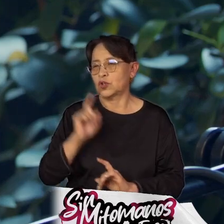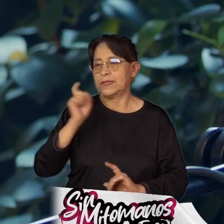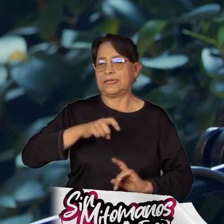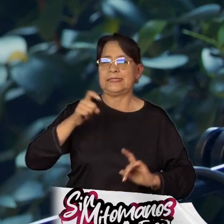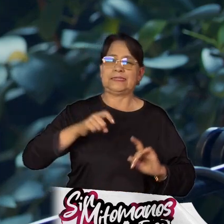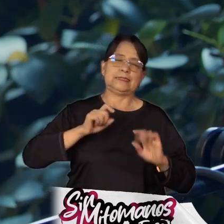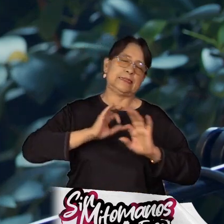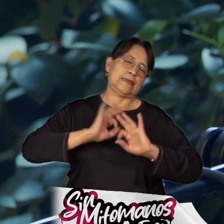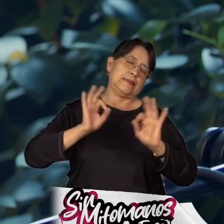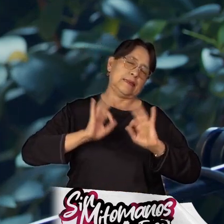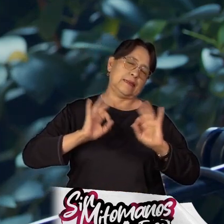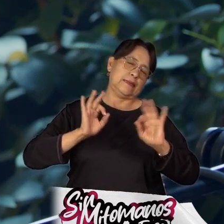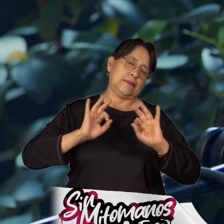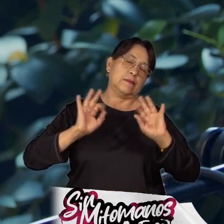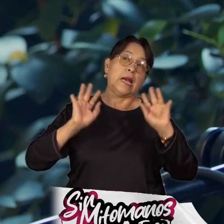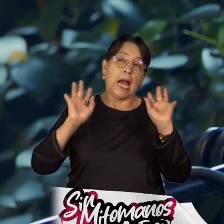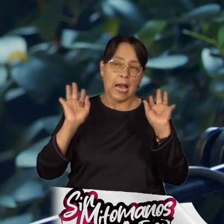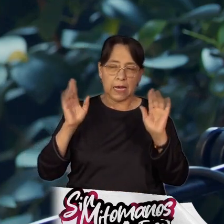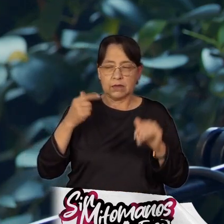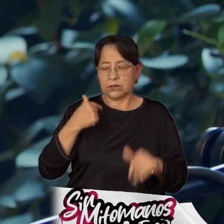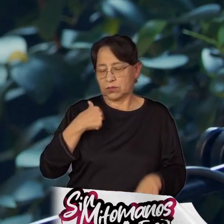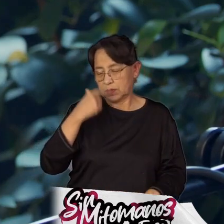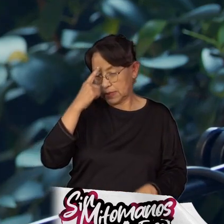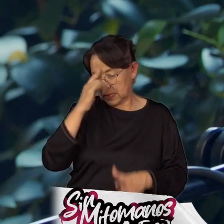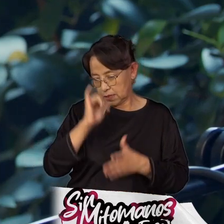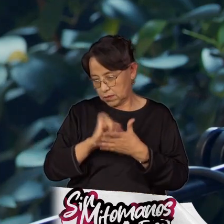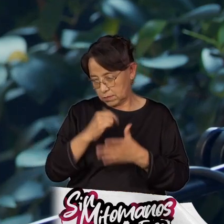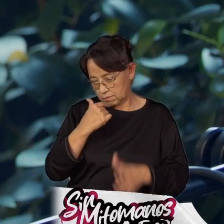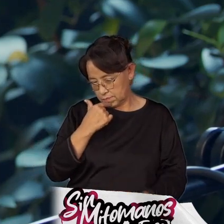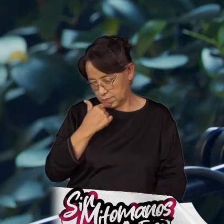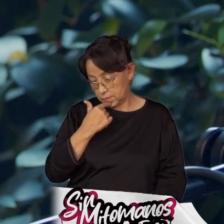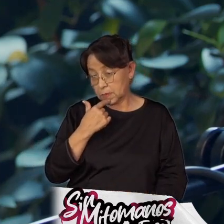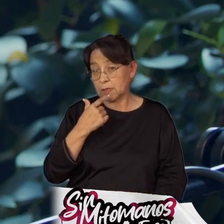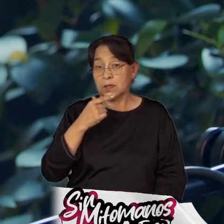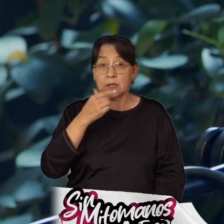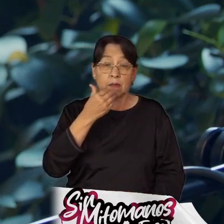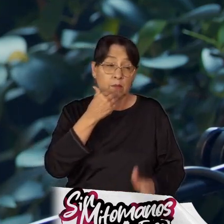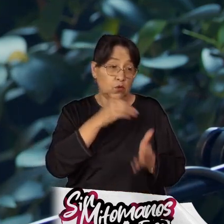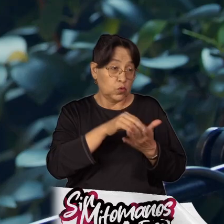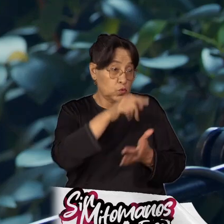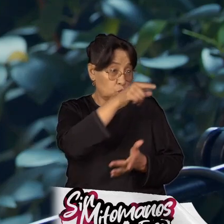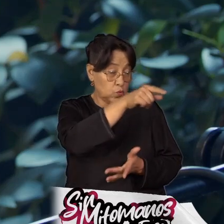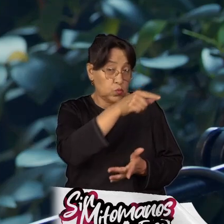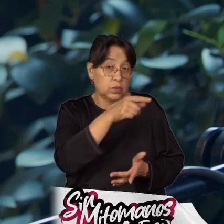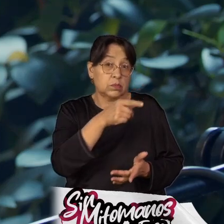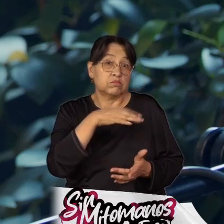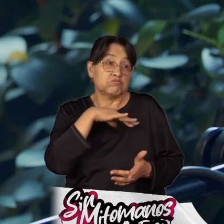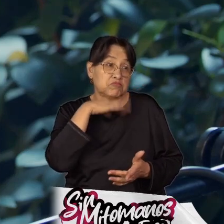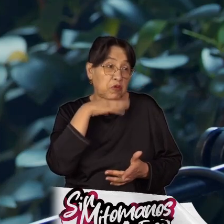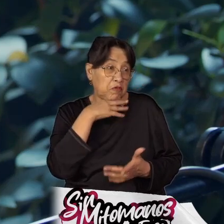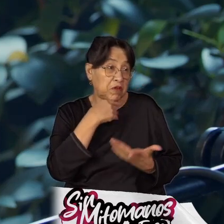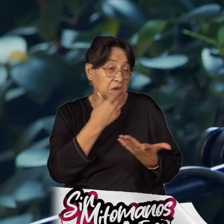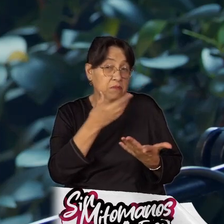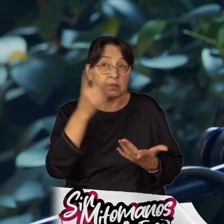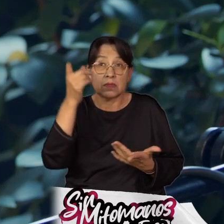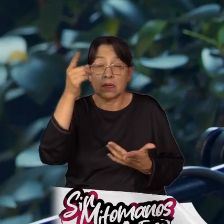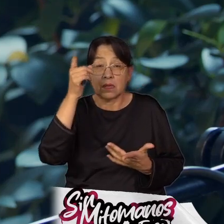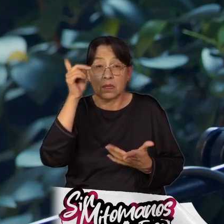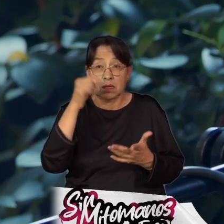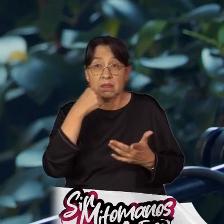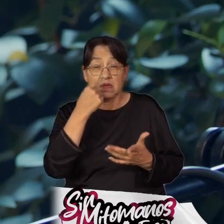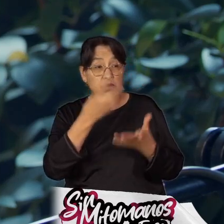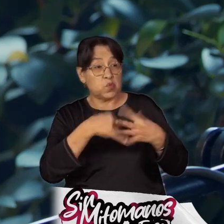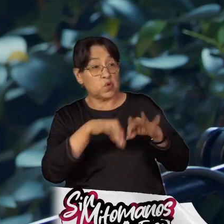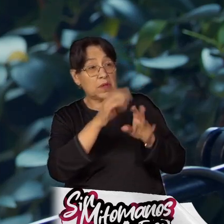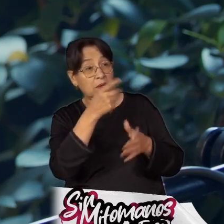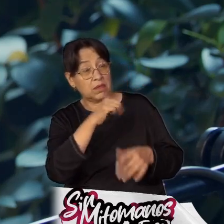tuviesen necesidad de ninguna cosa, ¿no? Y yo me quedo con ese principio. ¿Qué estás haciendo tú que tienes? Porque el Señor no le importa